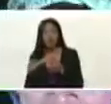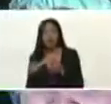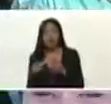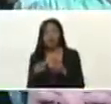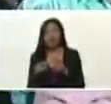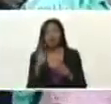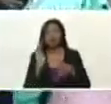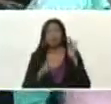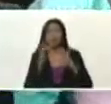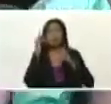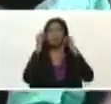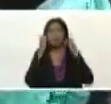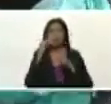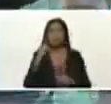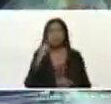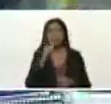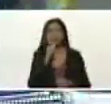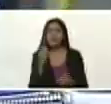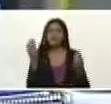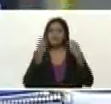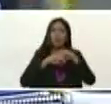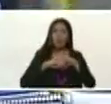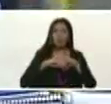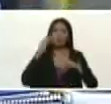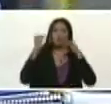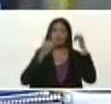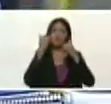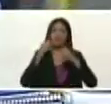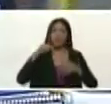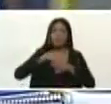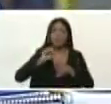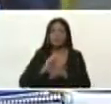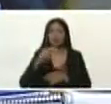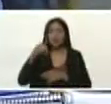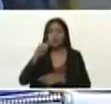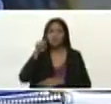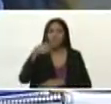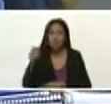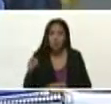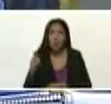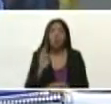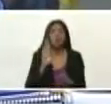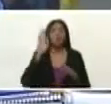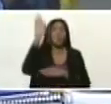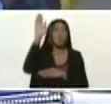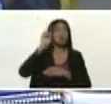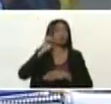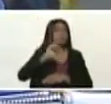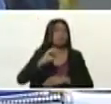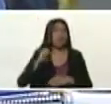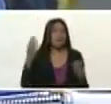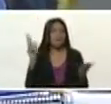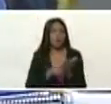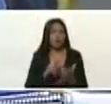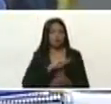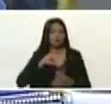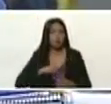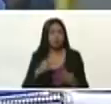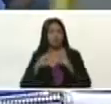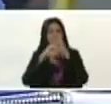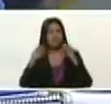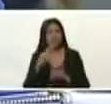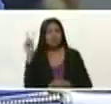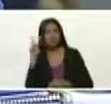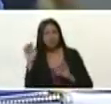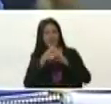con la rumba el primero de noviembre? Aprobado, compadre. Somos felices. La Venezuela feliz,